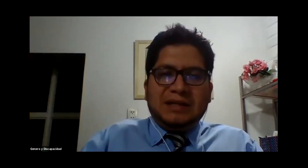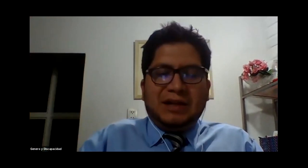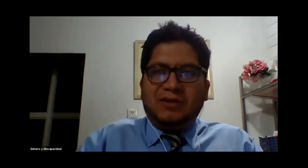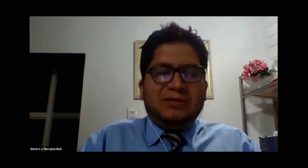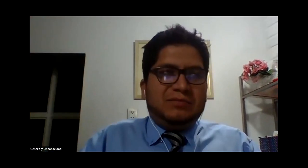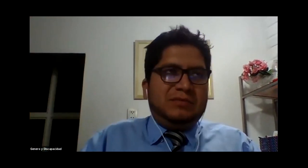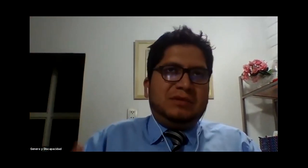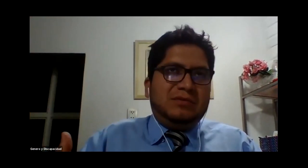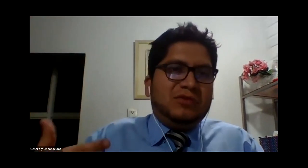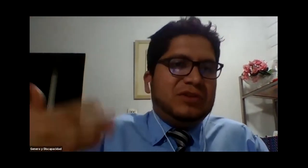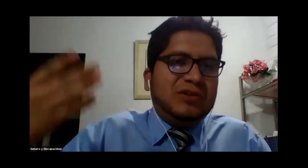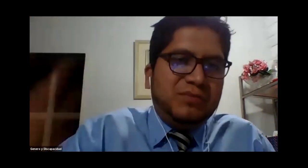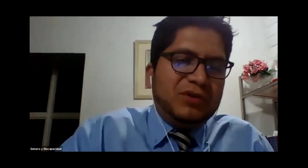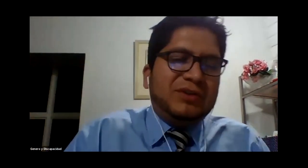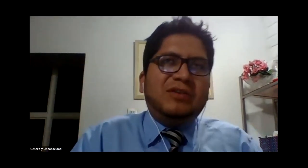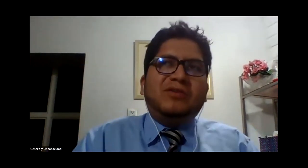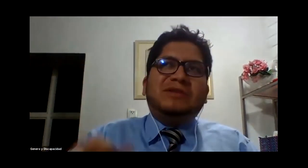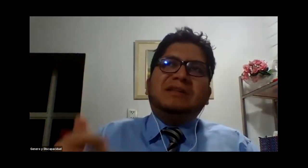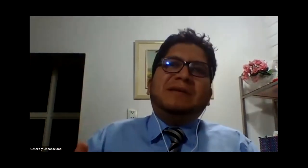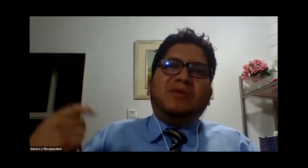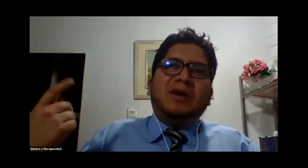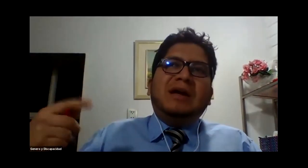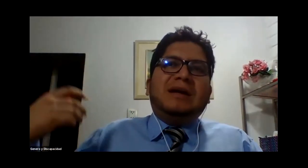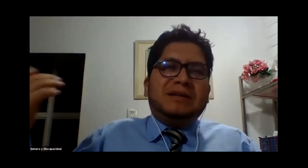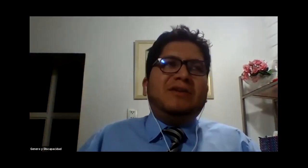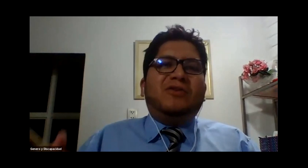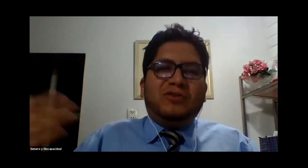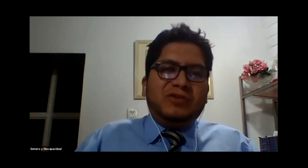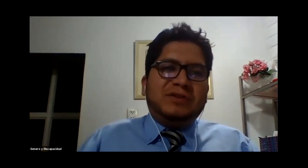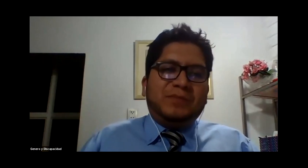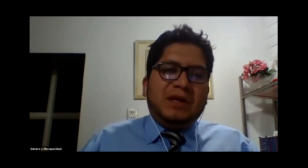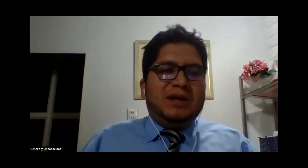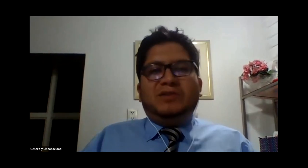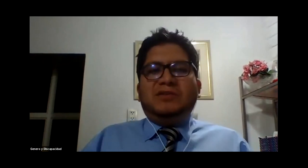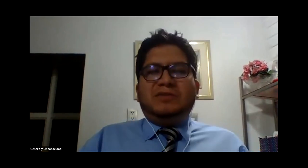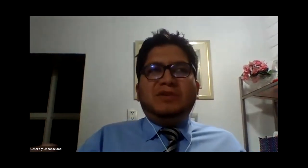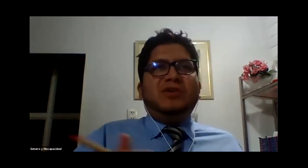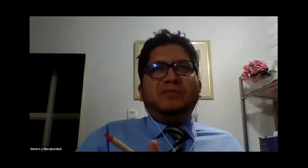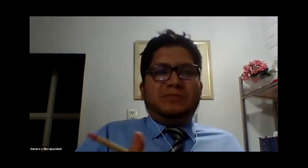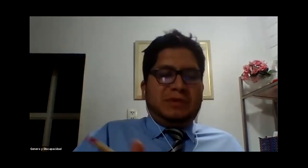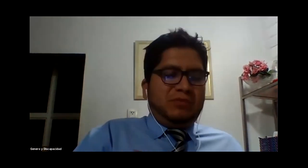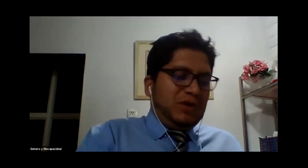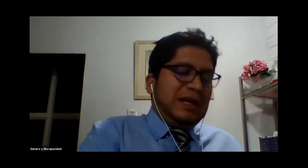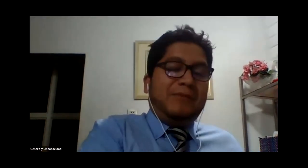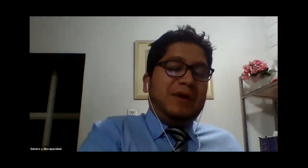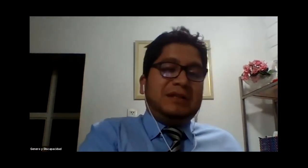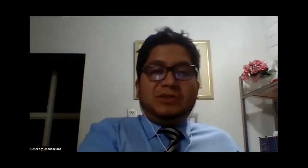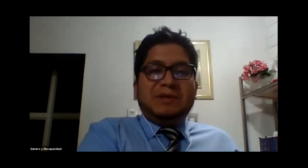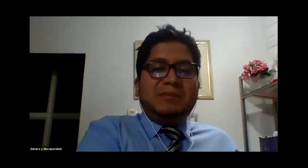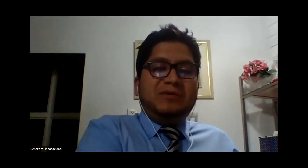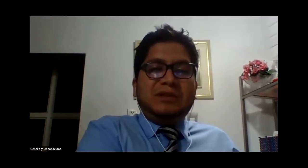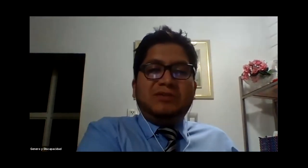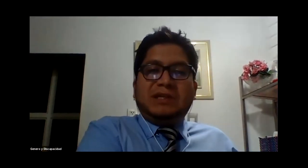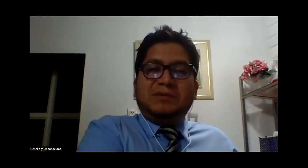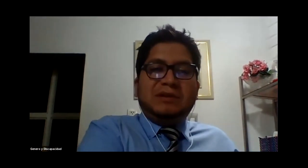y es algo que no sólo se impone no sólo que ustedes díaz por el interior lo conocen entonces si yo voy de la puerta en